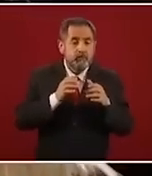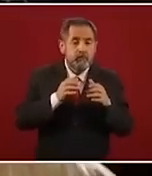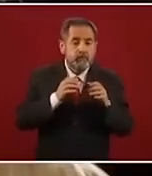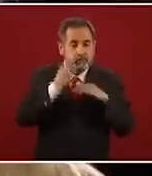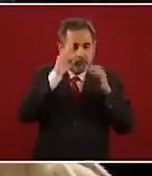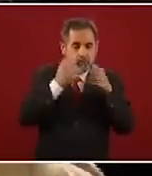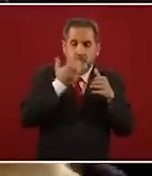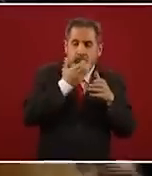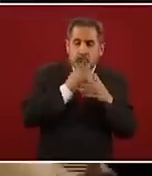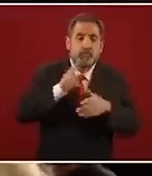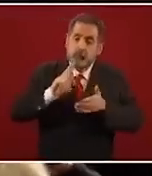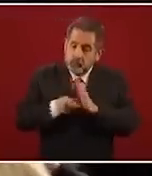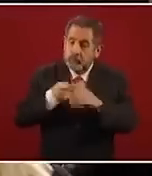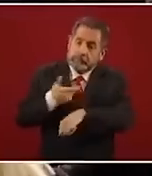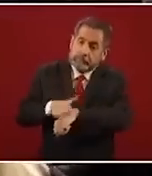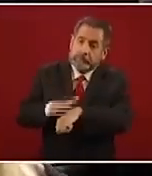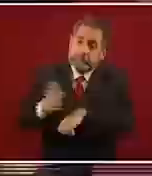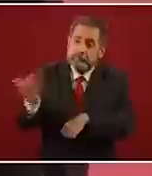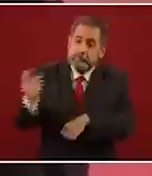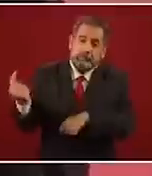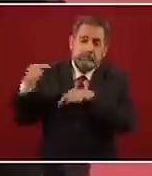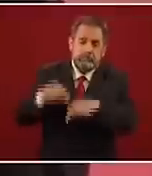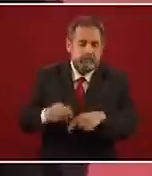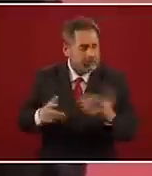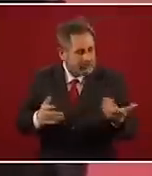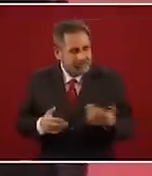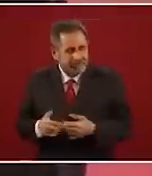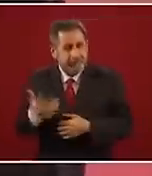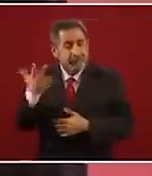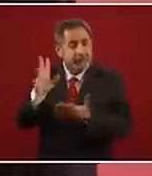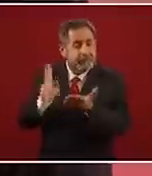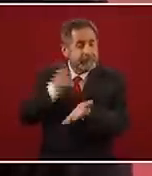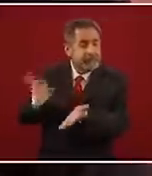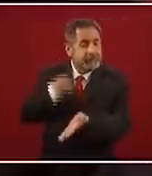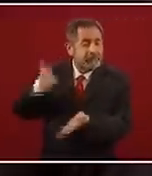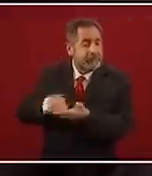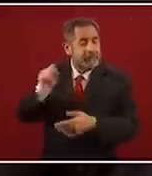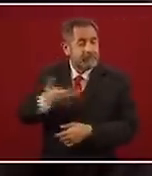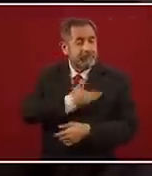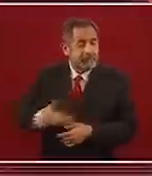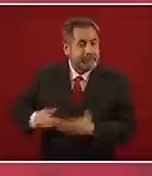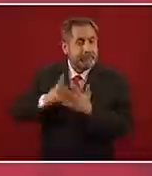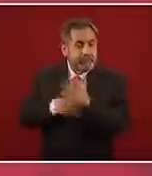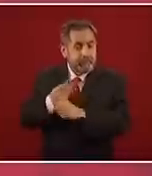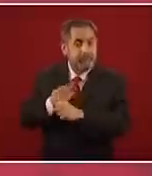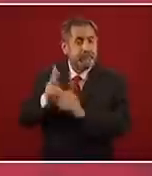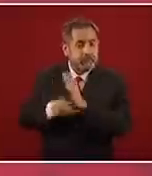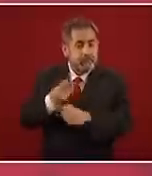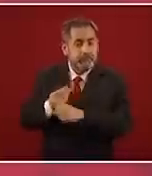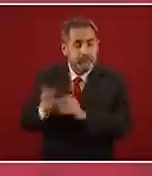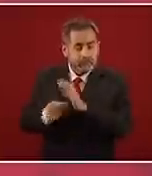nuevo para que venga. Llevaba 10 veces siendo presidente de México y